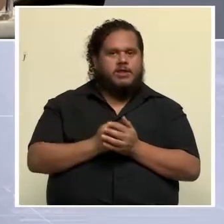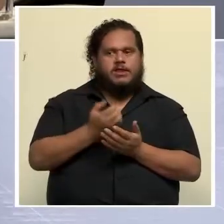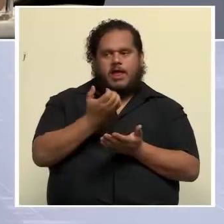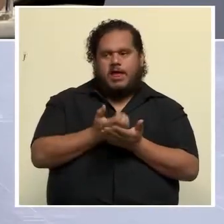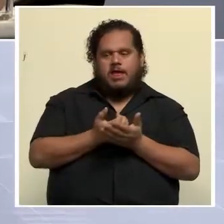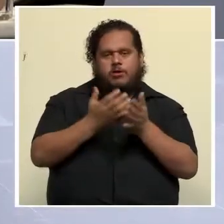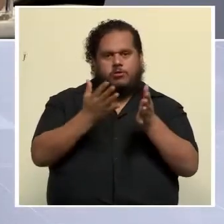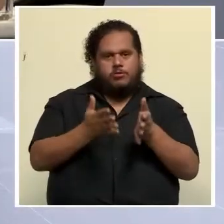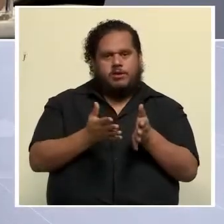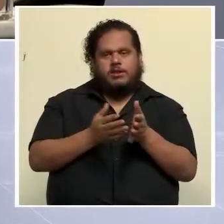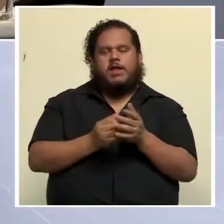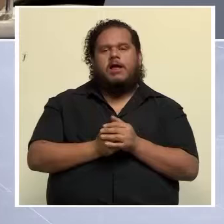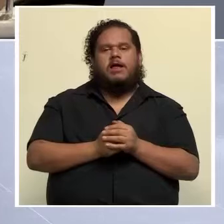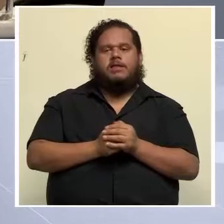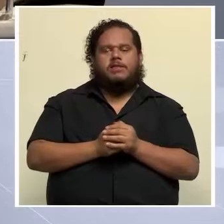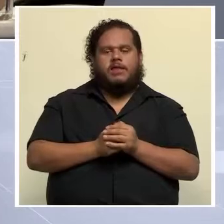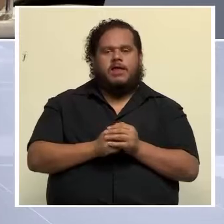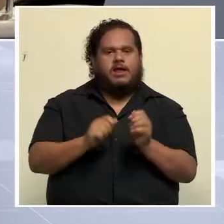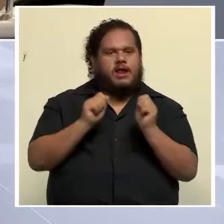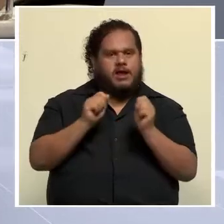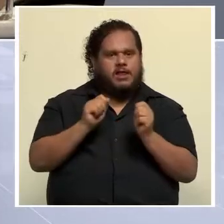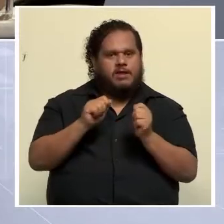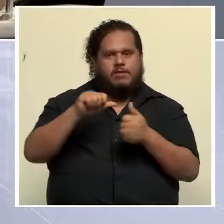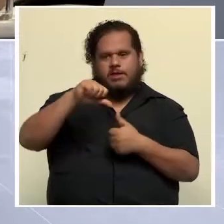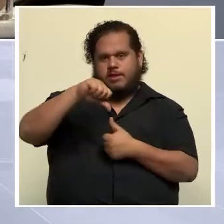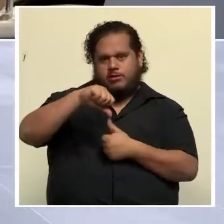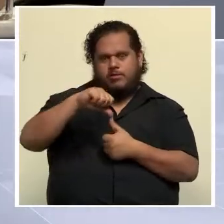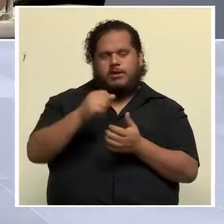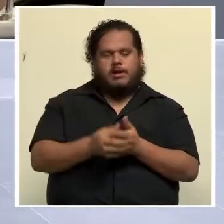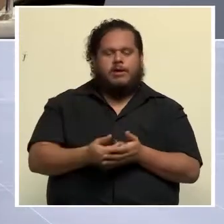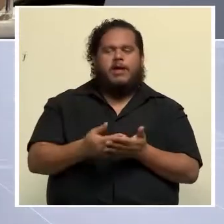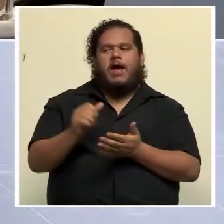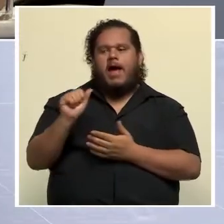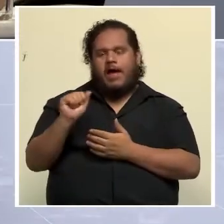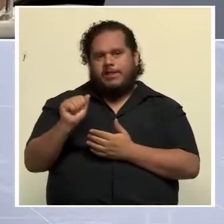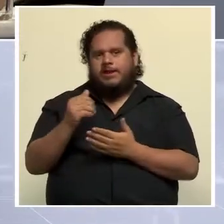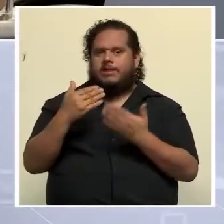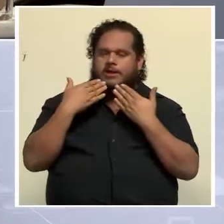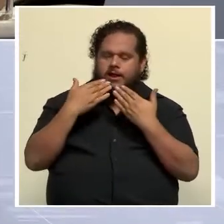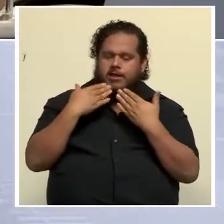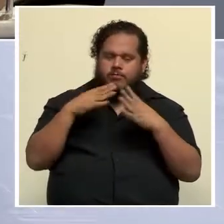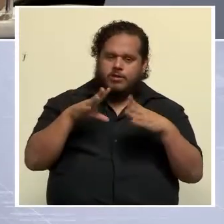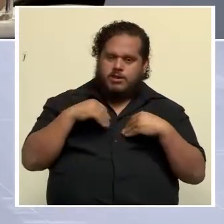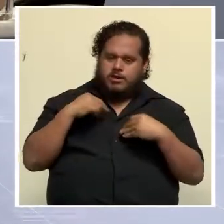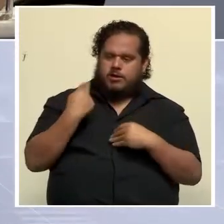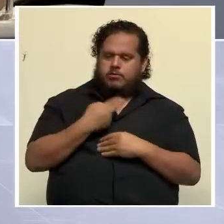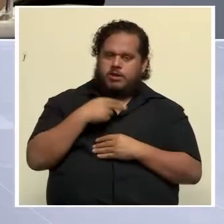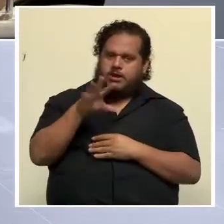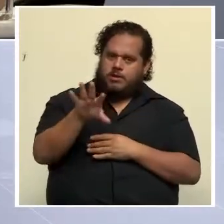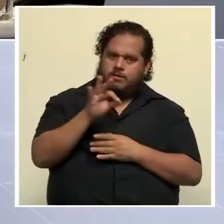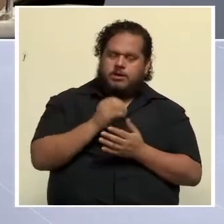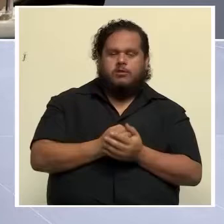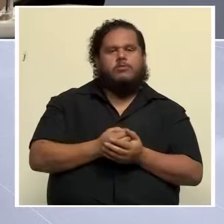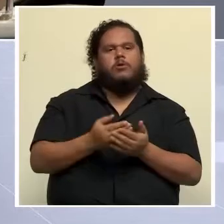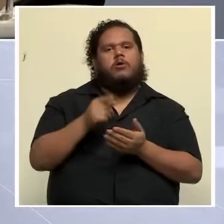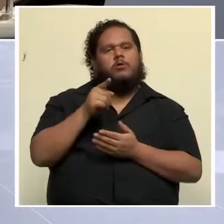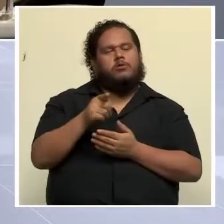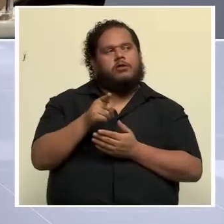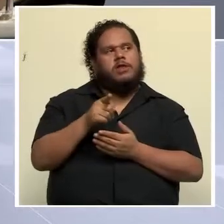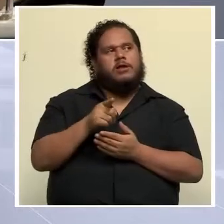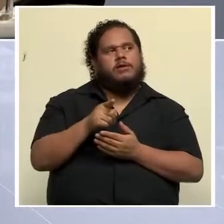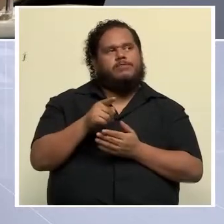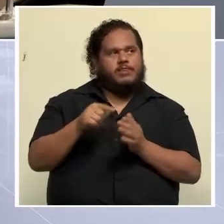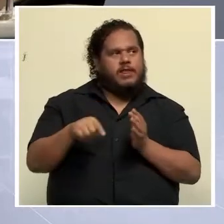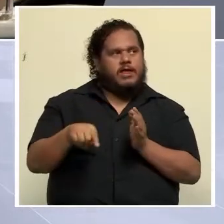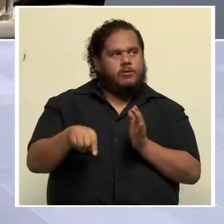economista de la Academia de Centroamérica. Andrés, gracias por aceptar nuestra invitación. Muy buenas noches. De una vez